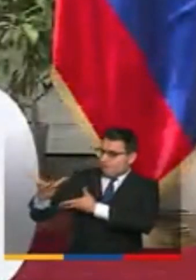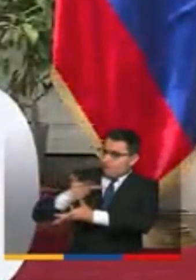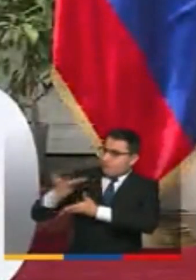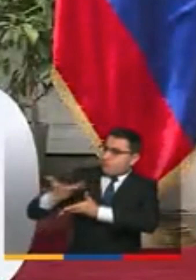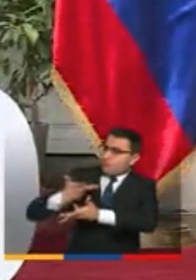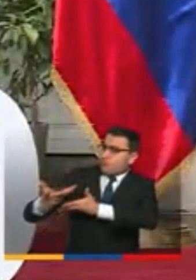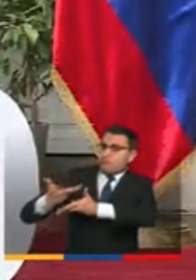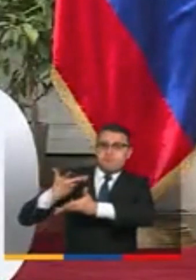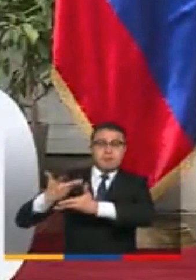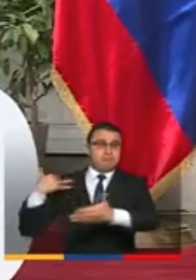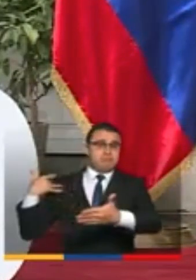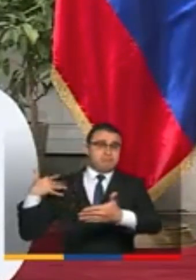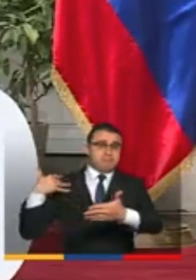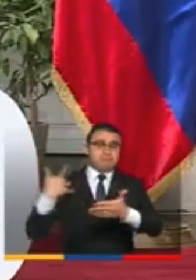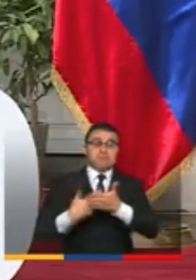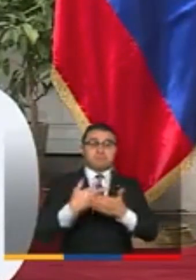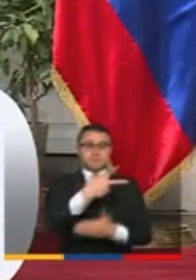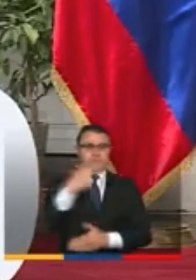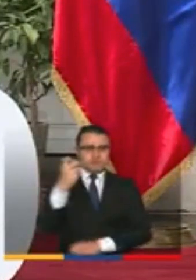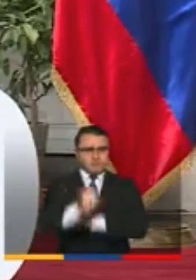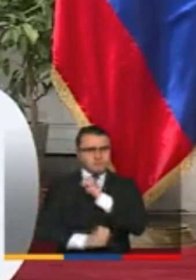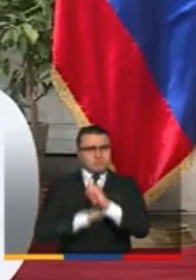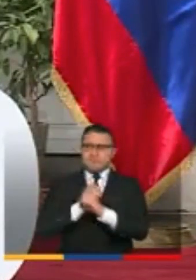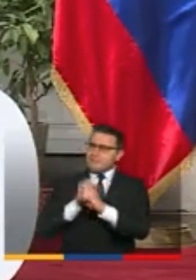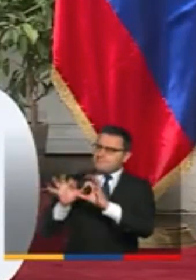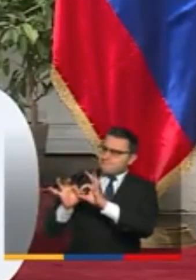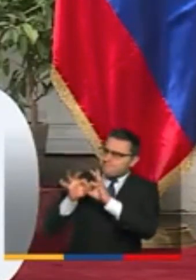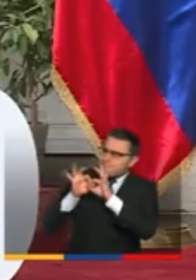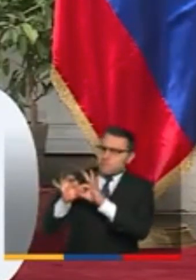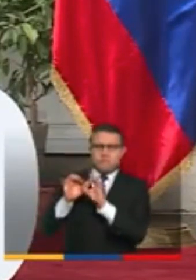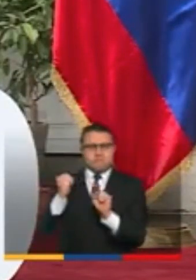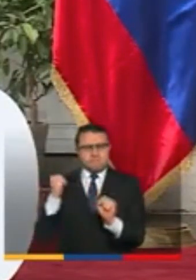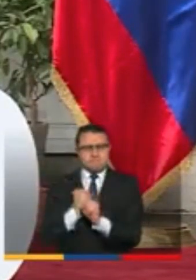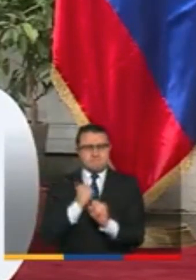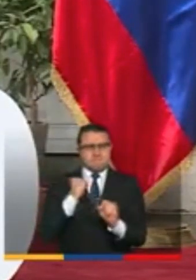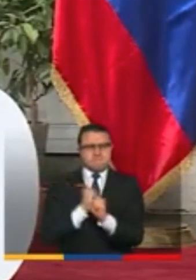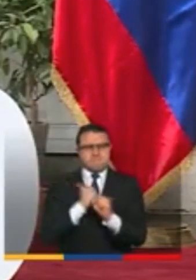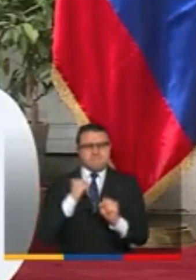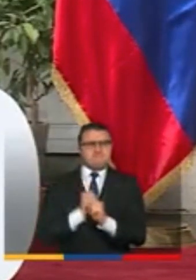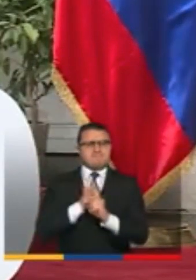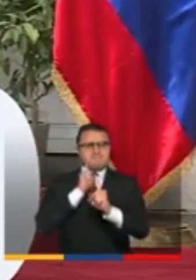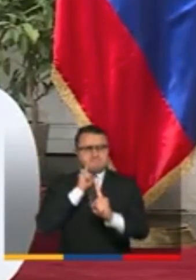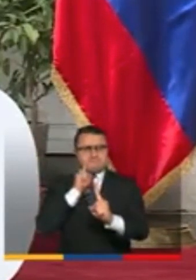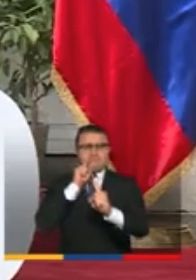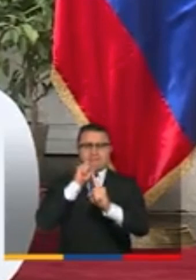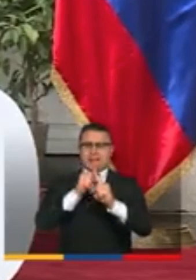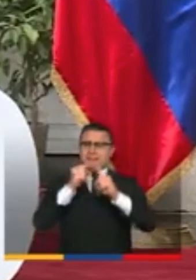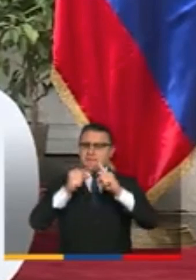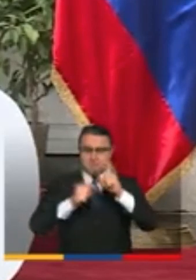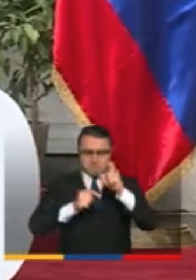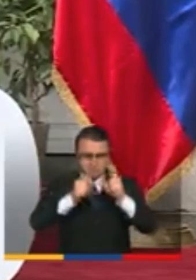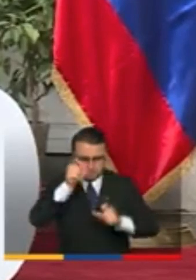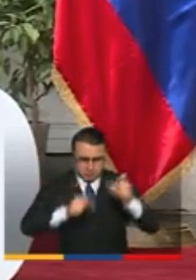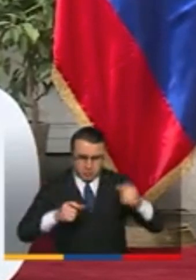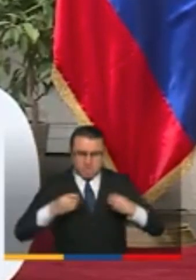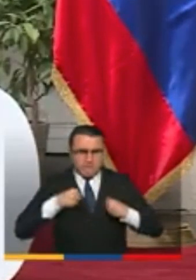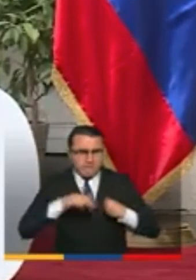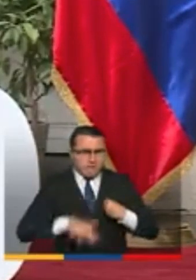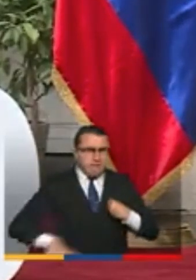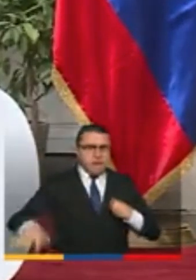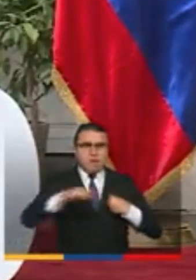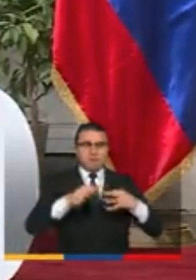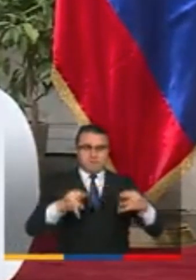diplomáticas, 200 años trabajando juntos por mejorar la seguridad y el bienestar de nuestros compatriotas, en donde